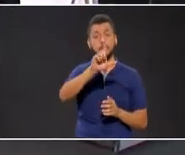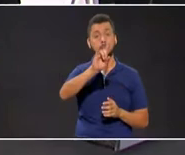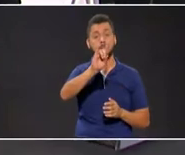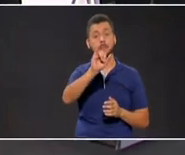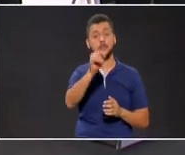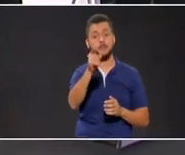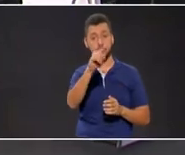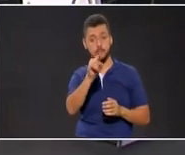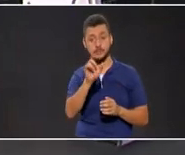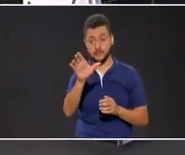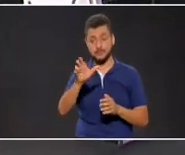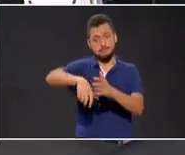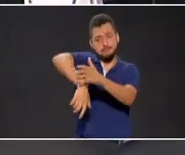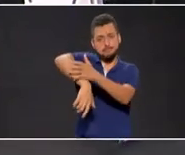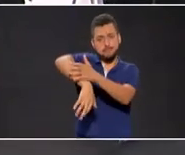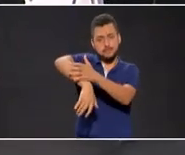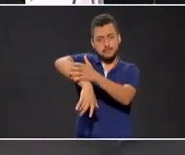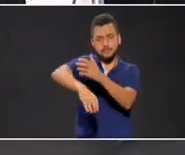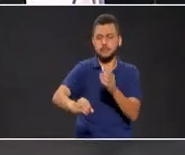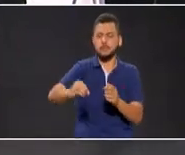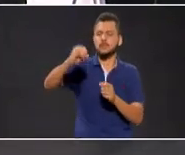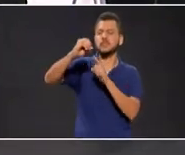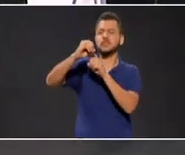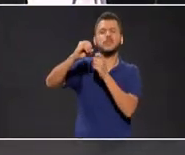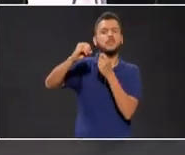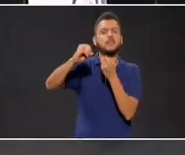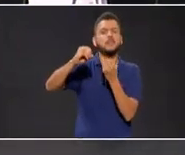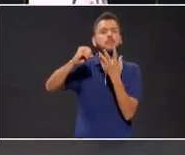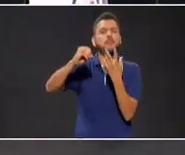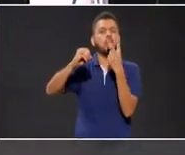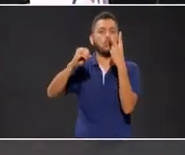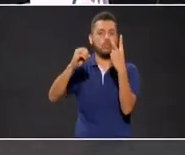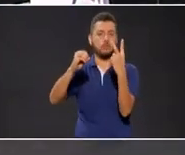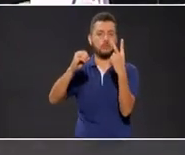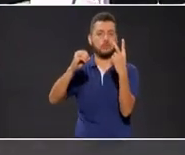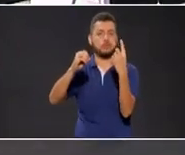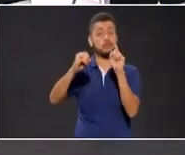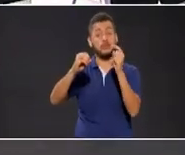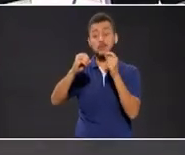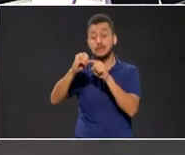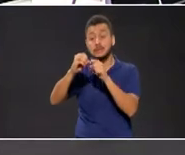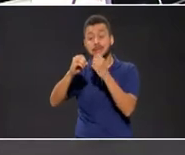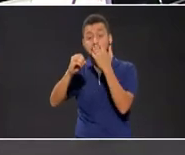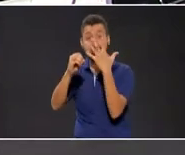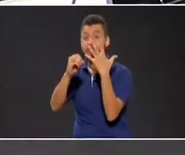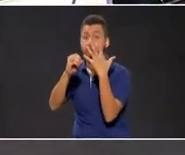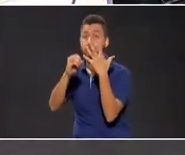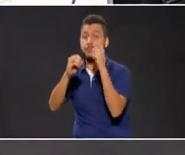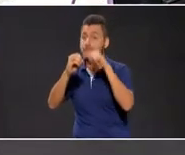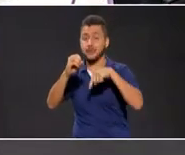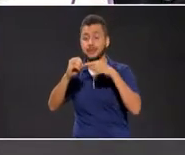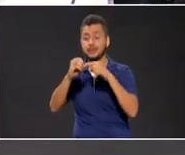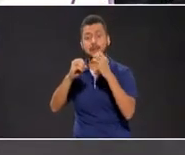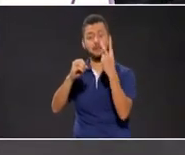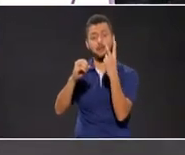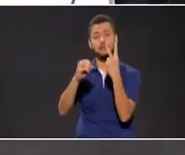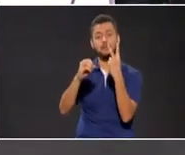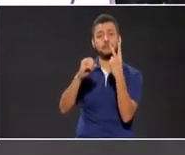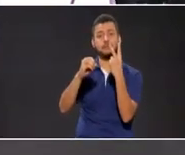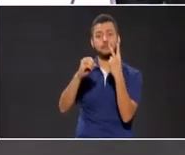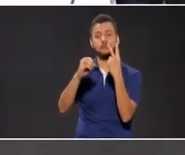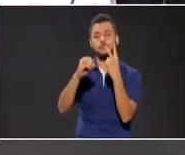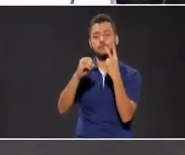sacar la balota número 2 porque si es la 5 la vuelve a poner en la después el candidato que va a ser el alcalde el si